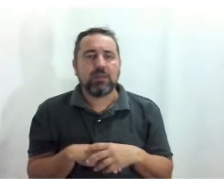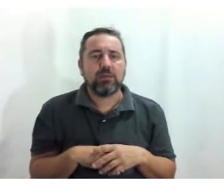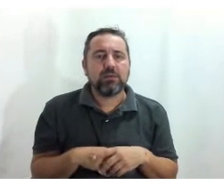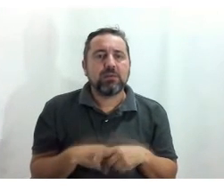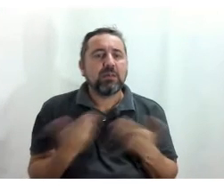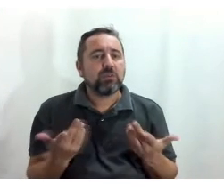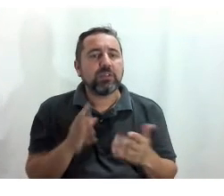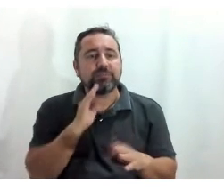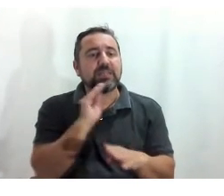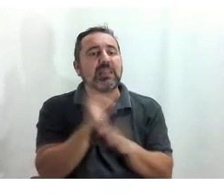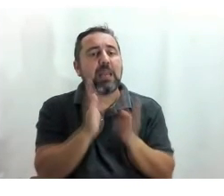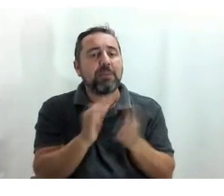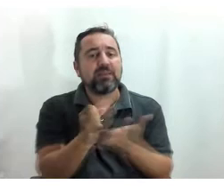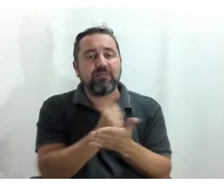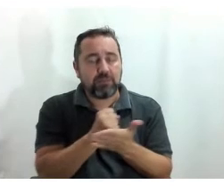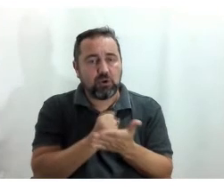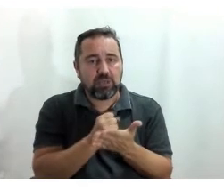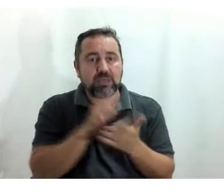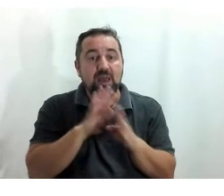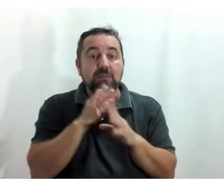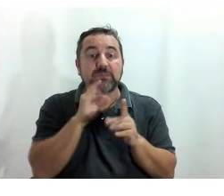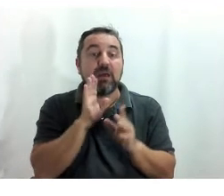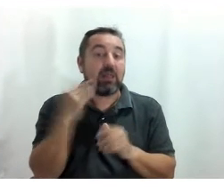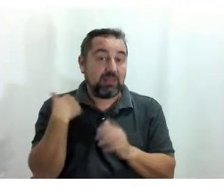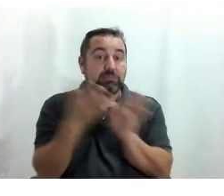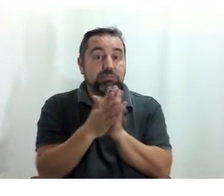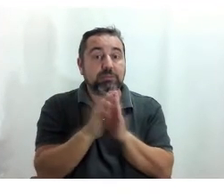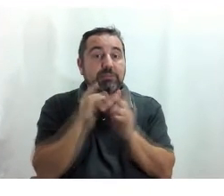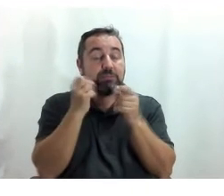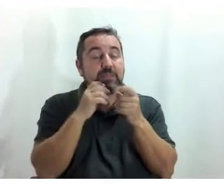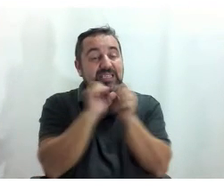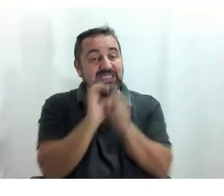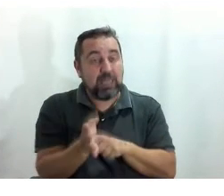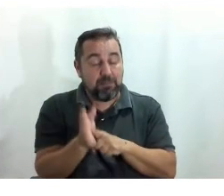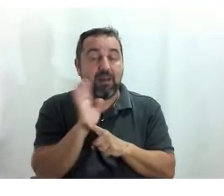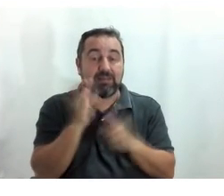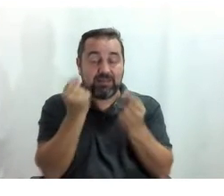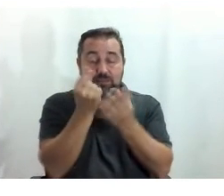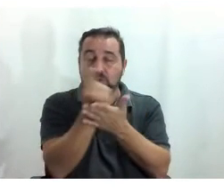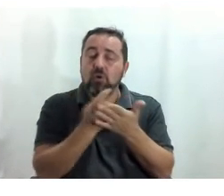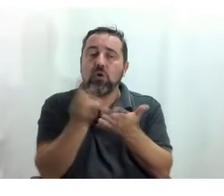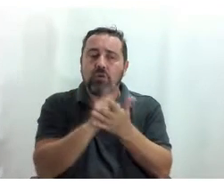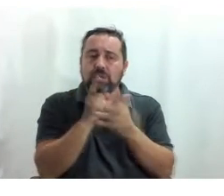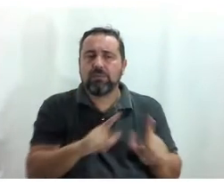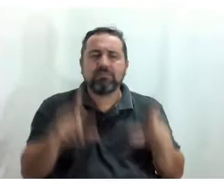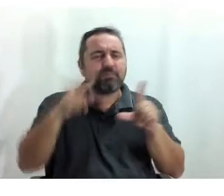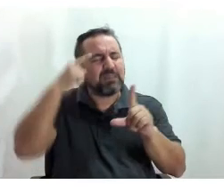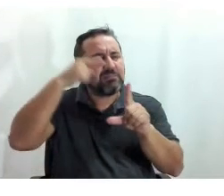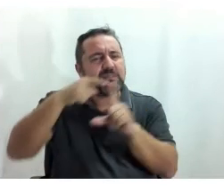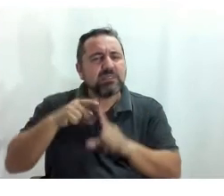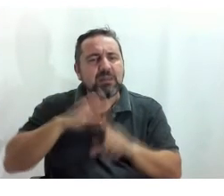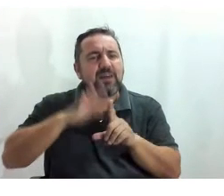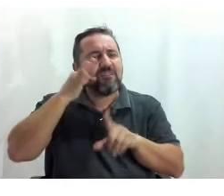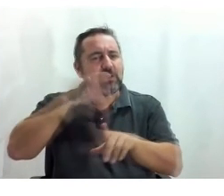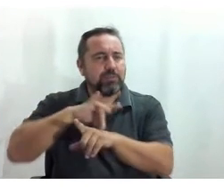Las terapias farmacológicas, y aquí recupero un poquito el esquema que os mostraba antes, van a ir dirigidas hacia algunos de los mecanismos fisiopatológicos que